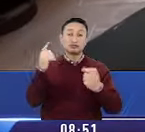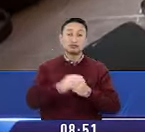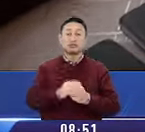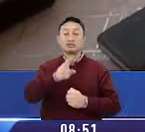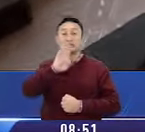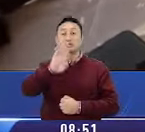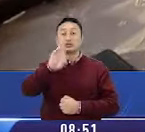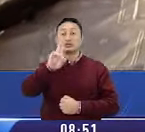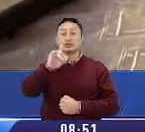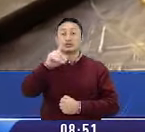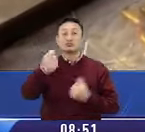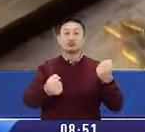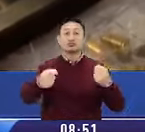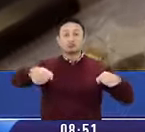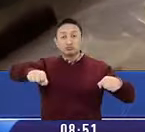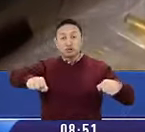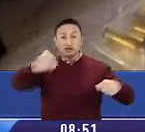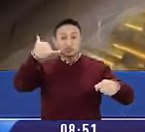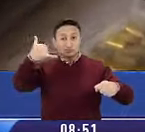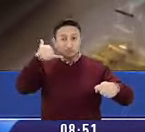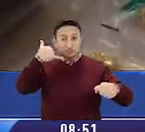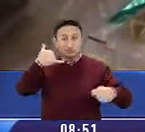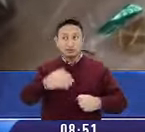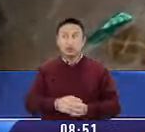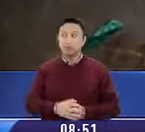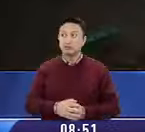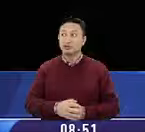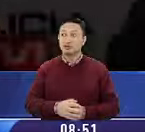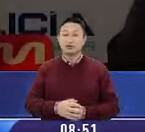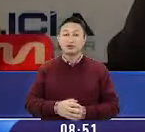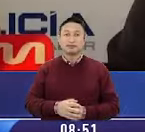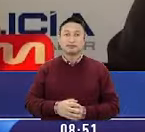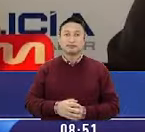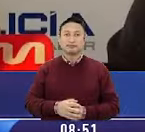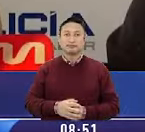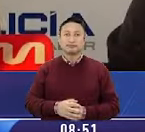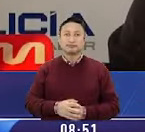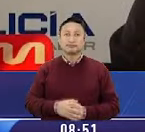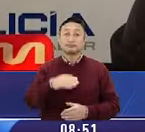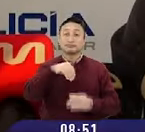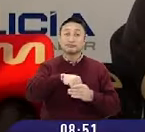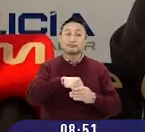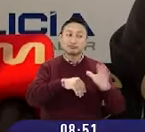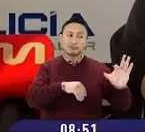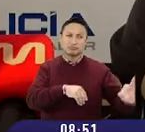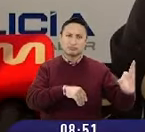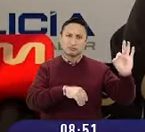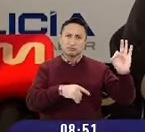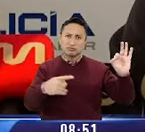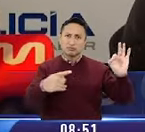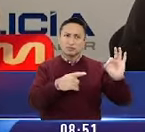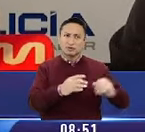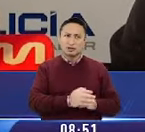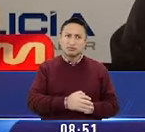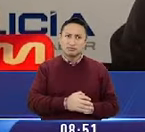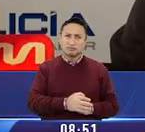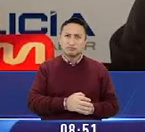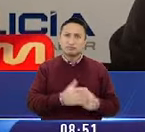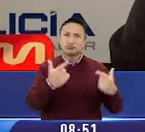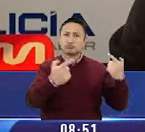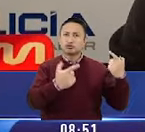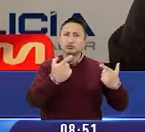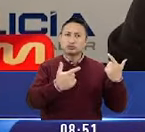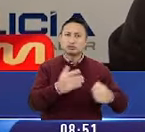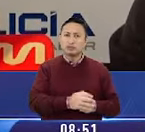municiones, vehículos, motos, celulares y hasta un lanzagranadas. Ya encontramos sistematización en los ataques,